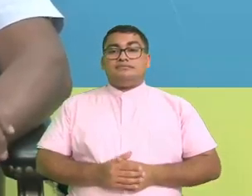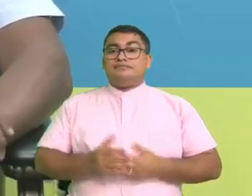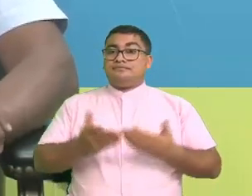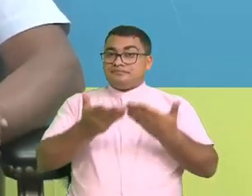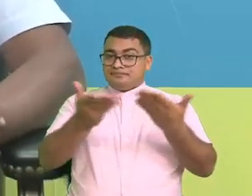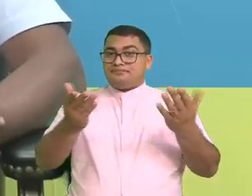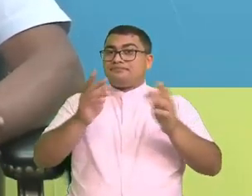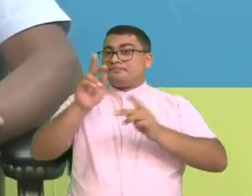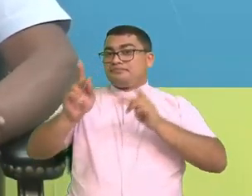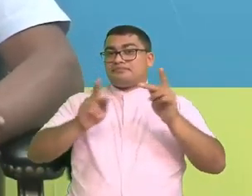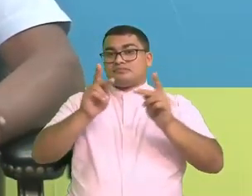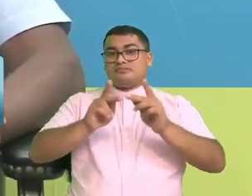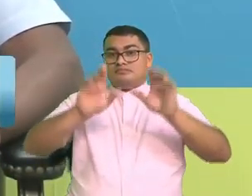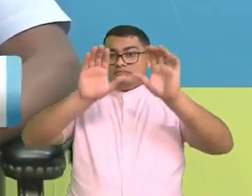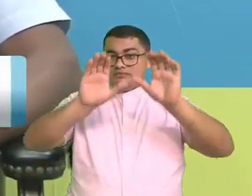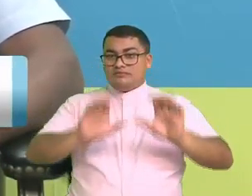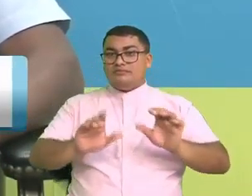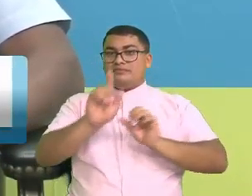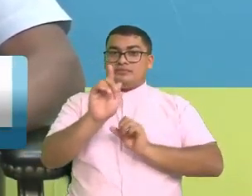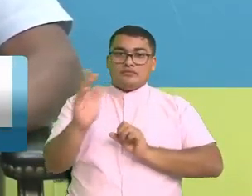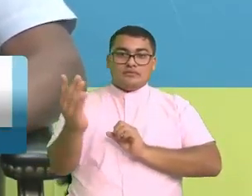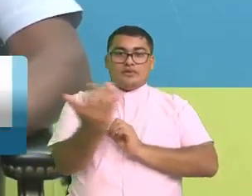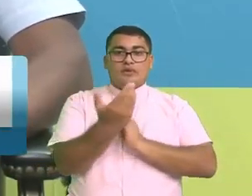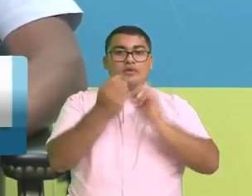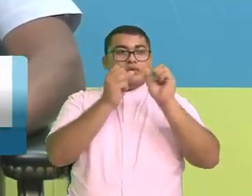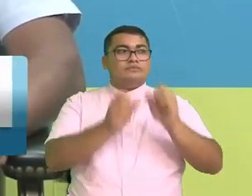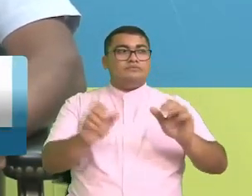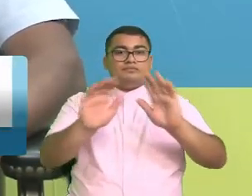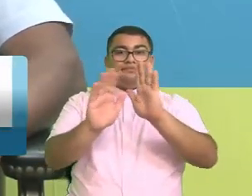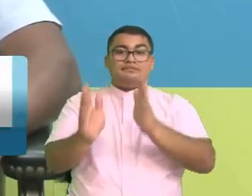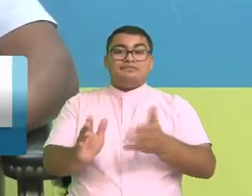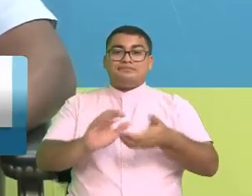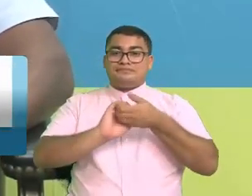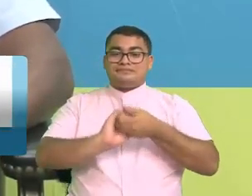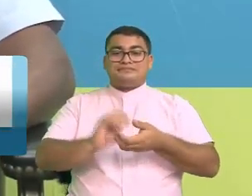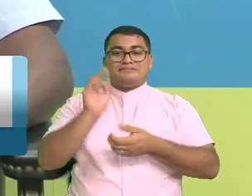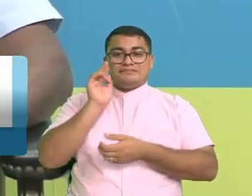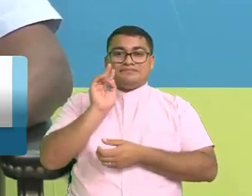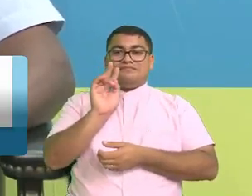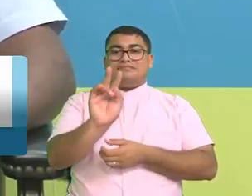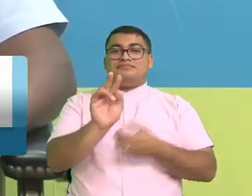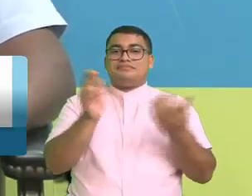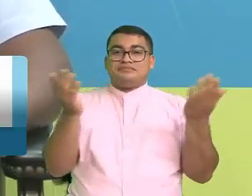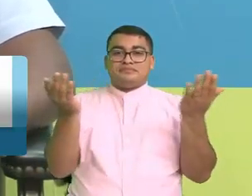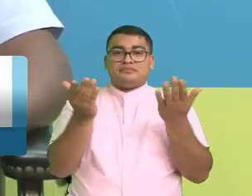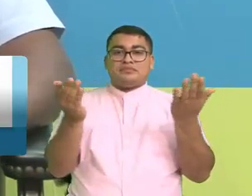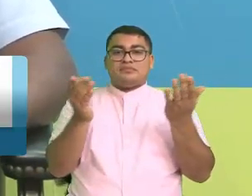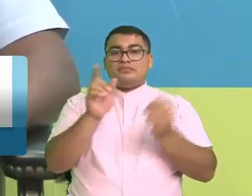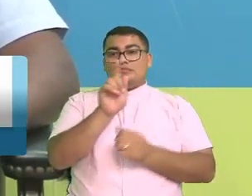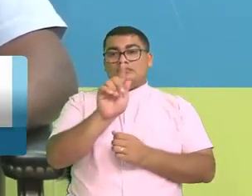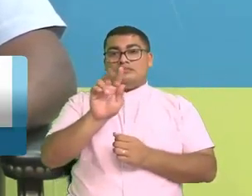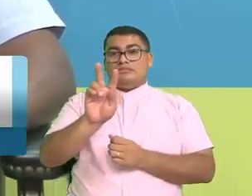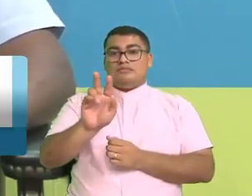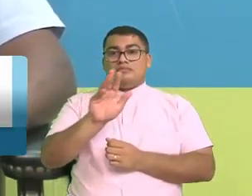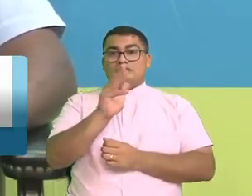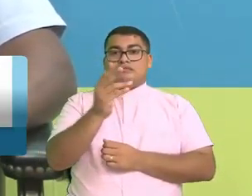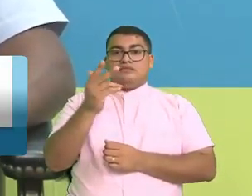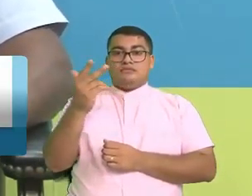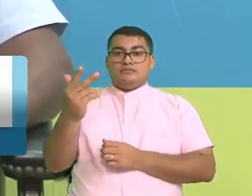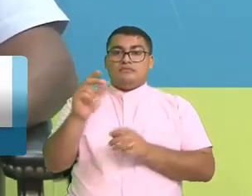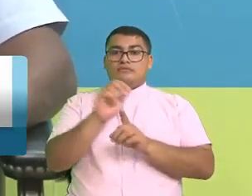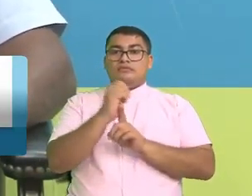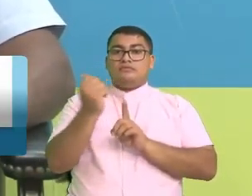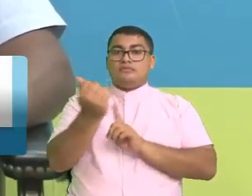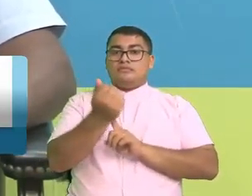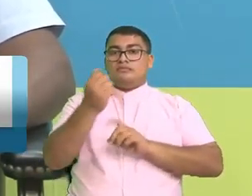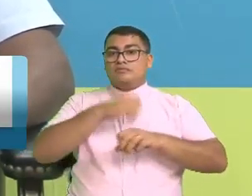Excelente tarde tengan y todos y todas amigos y amigas que nos ven a esta hora a través de la señal del canal 98, el